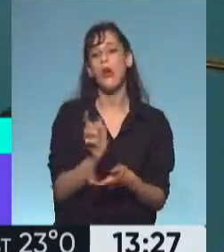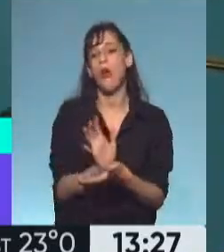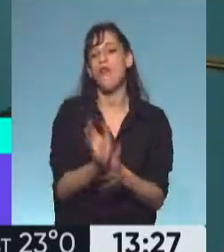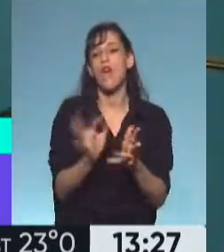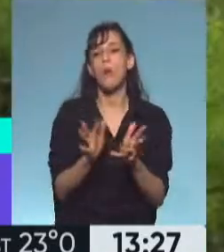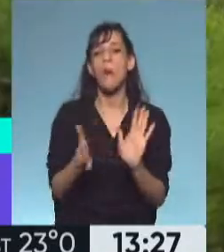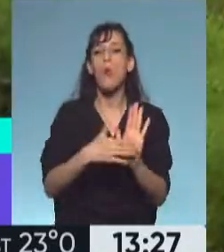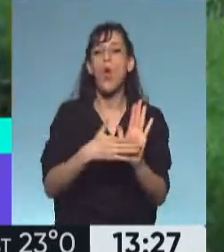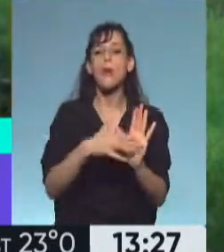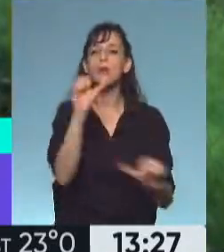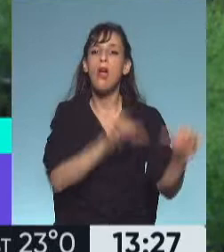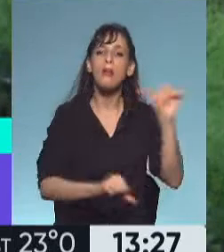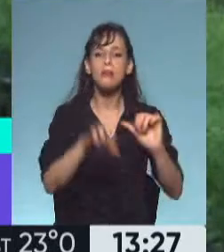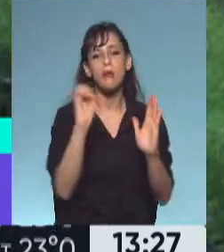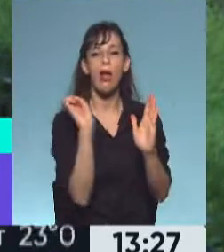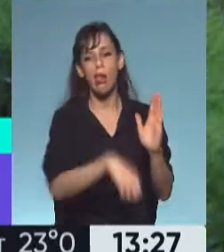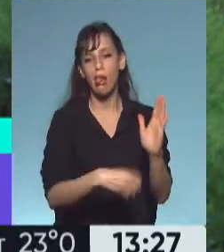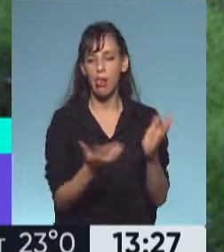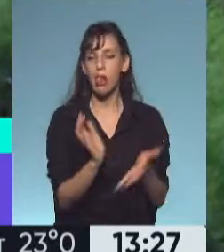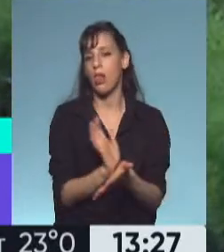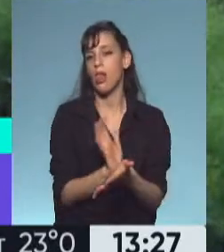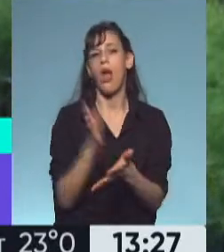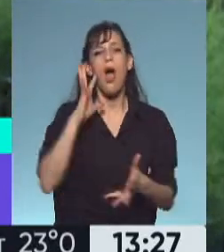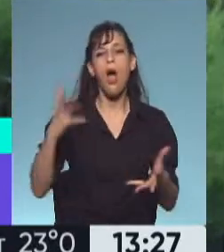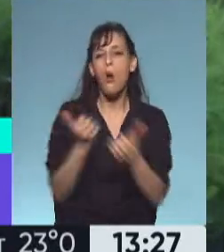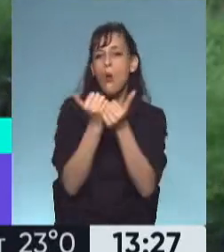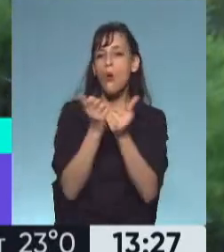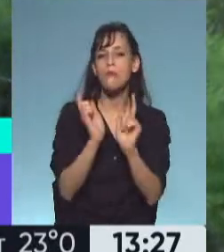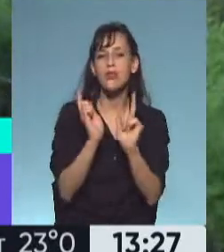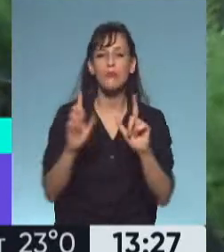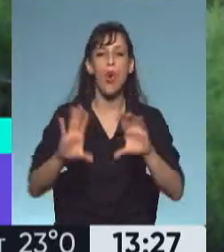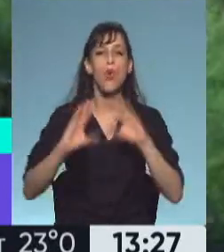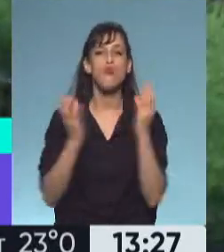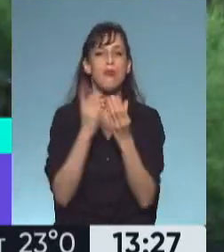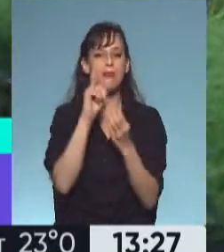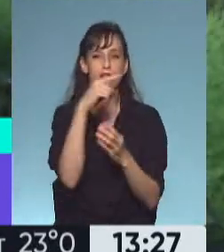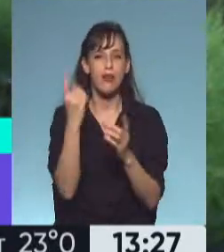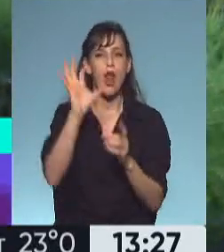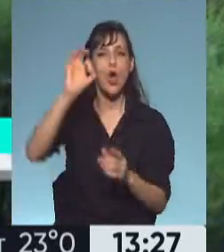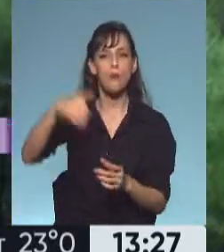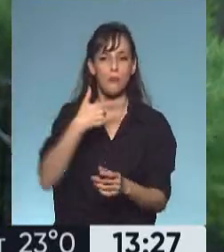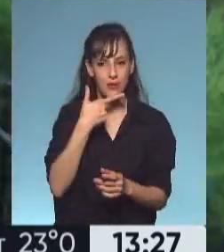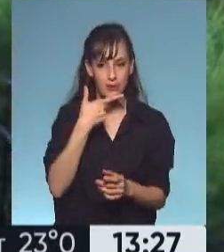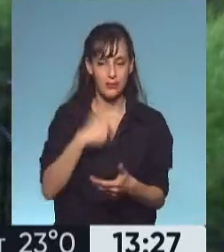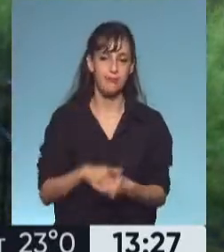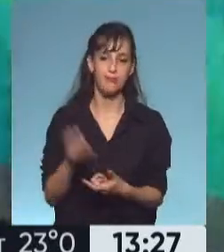evidencia científica, de negar los consensos que plantea la comunidad internacional a través de la Organización Mundial de la Salud.